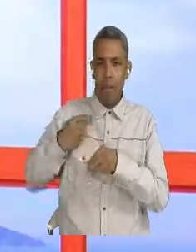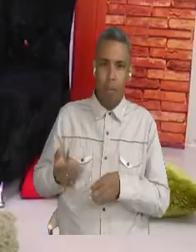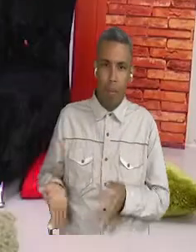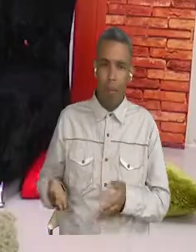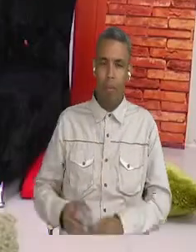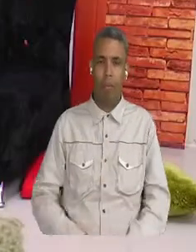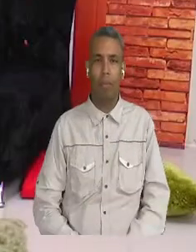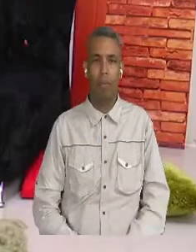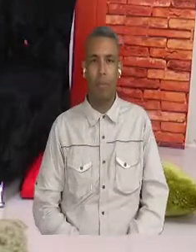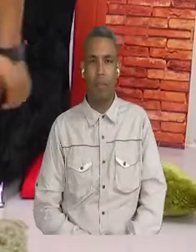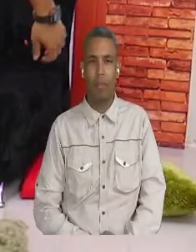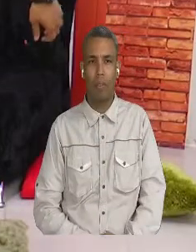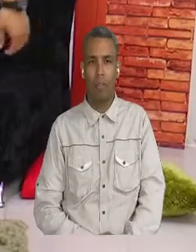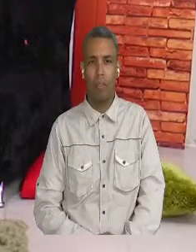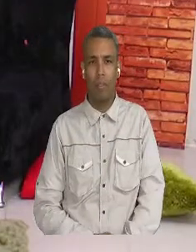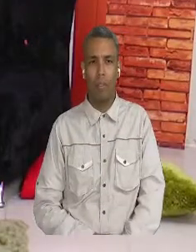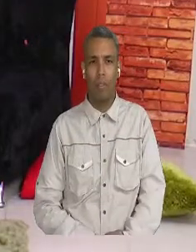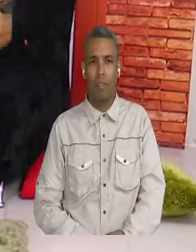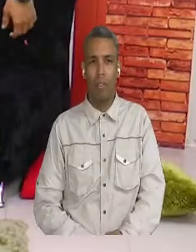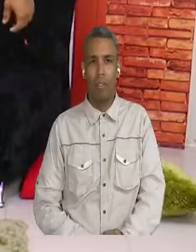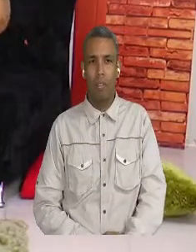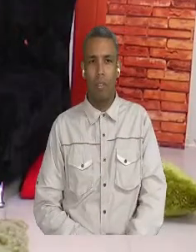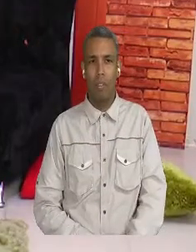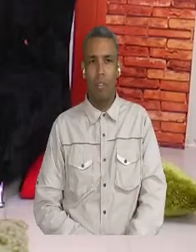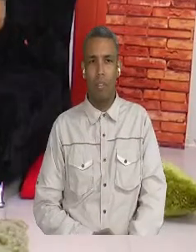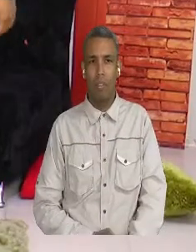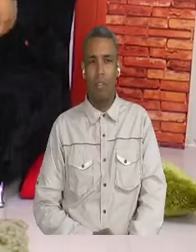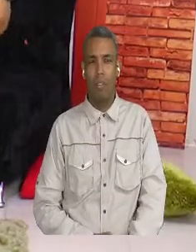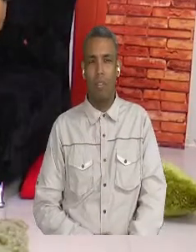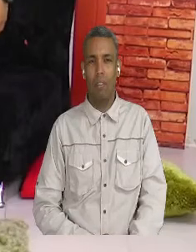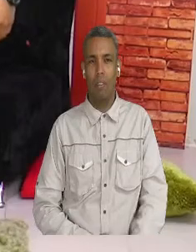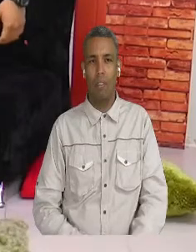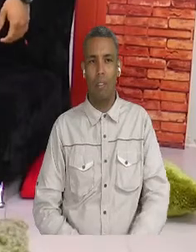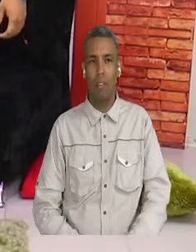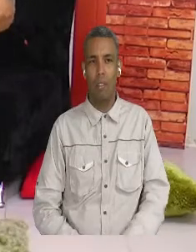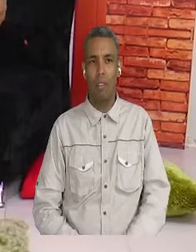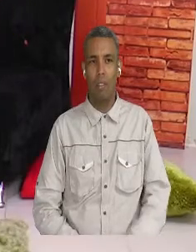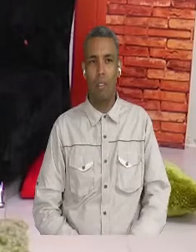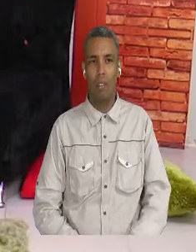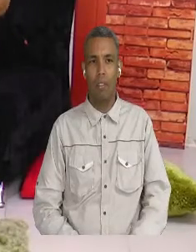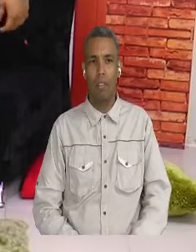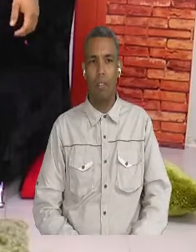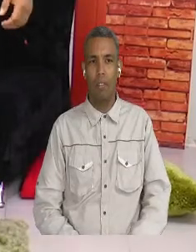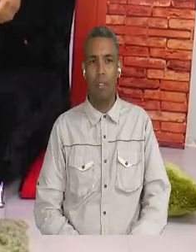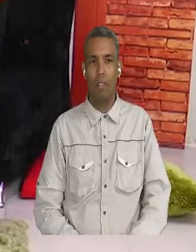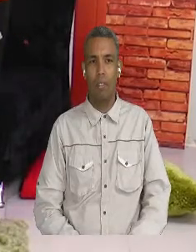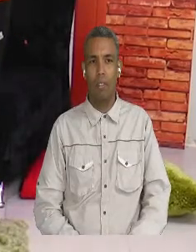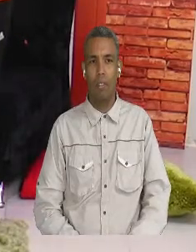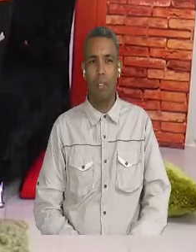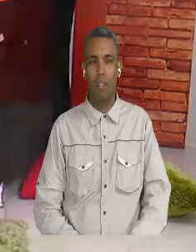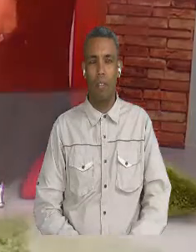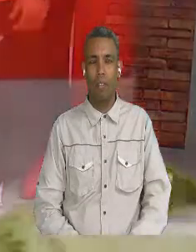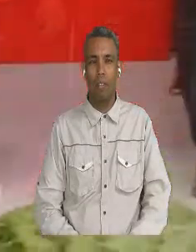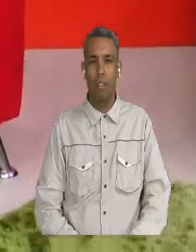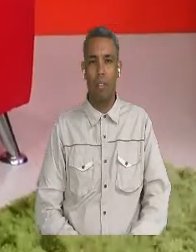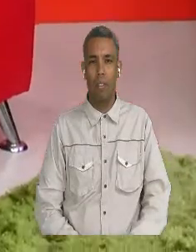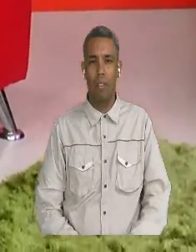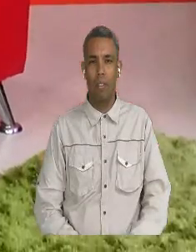voy adelante y voy atrás. Dale, suave, eso es. Adelante y atrás, una vez más. Eso